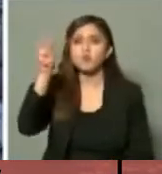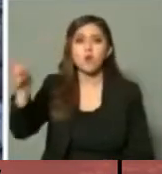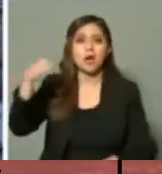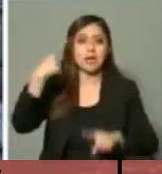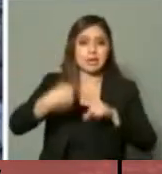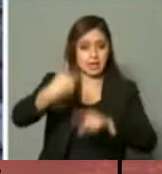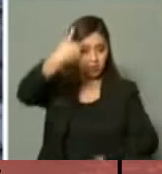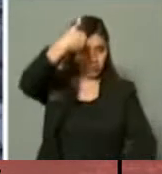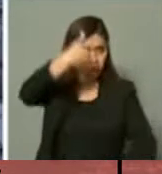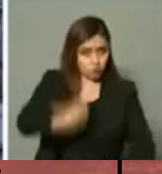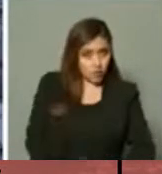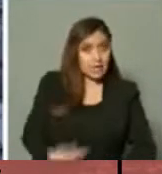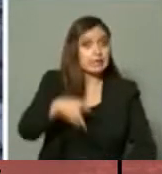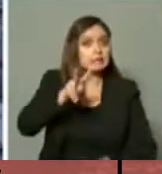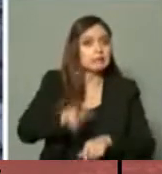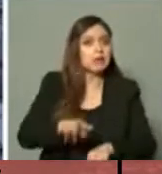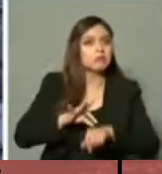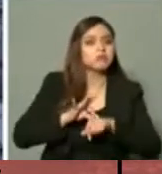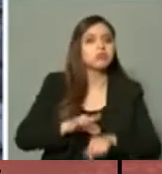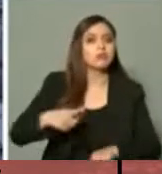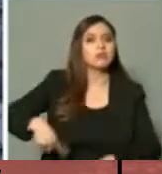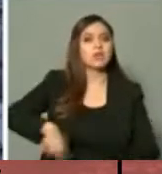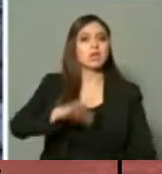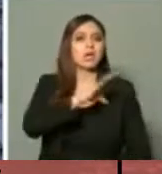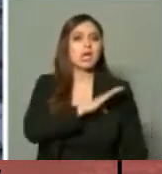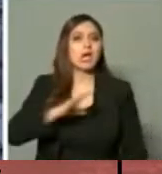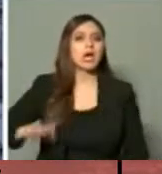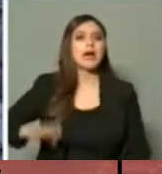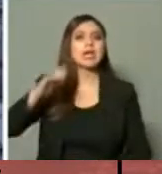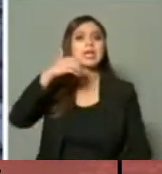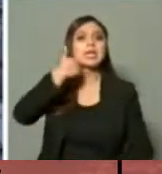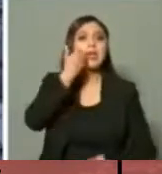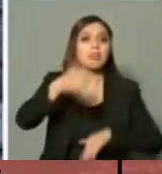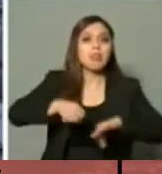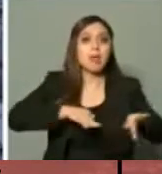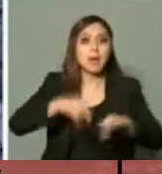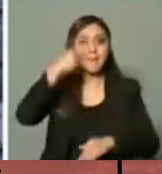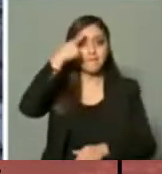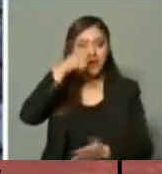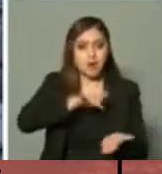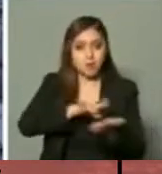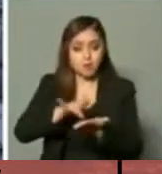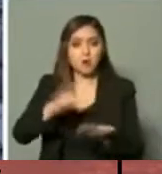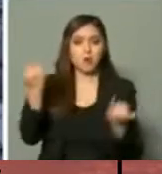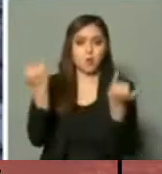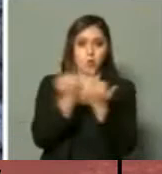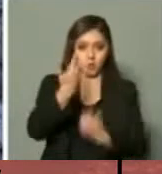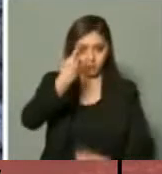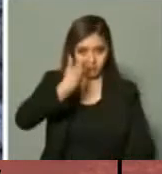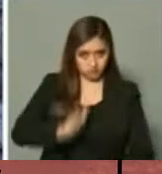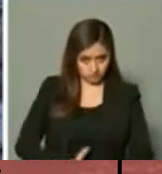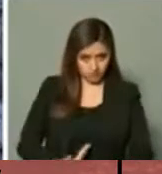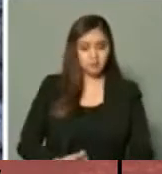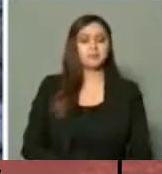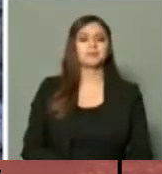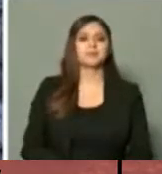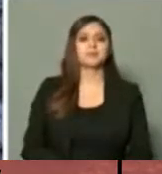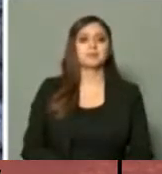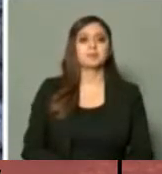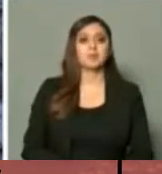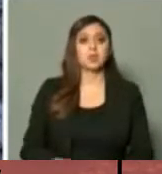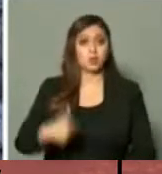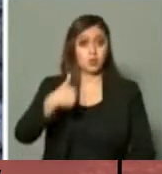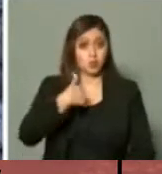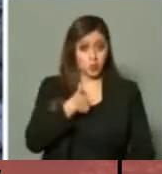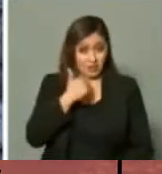los verdaderos candidatos que tienen la intención de trabajar por ti como tu servidora. Porque he de garantizarte que